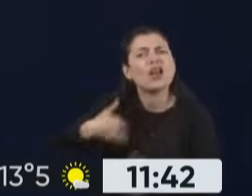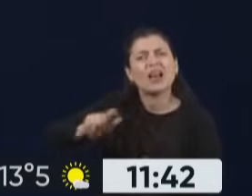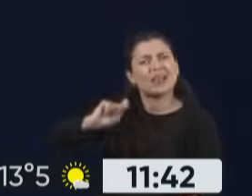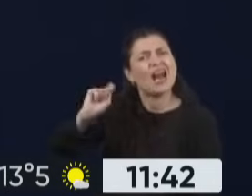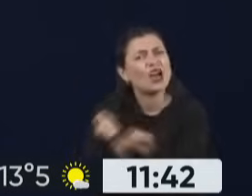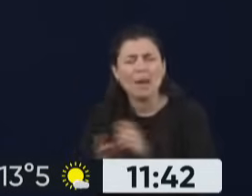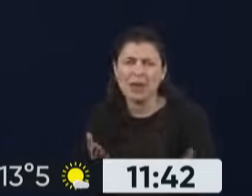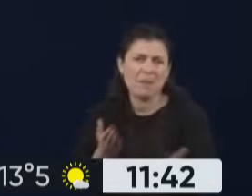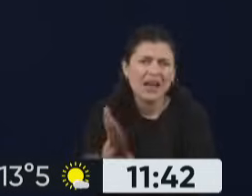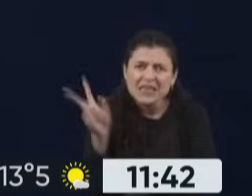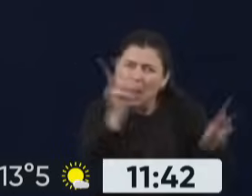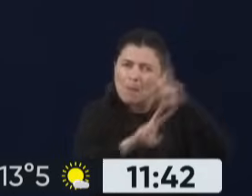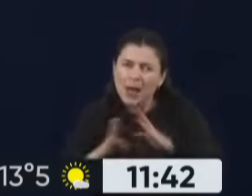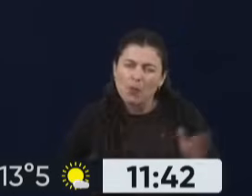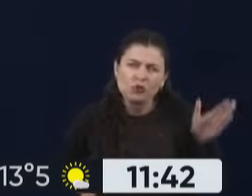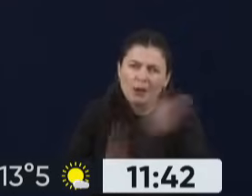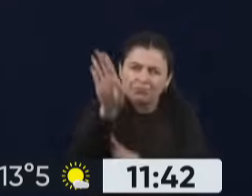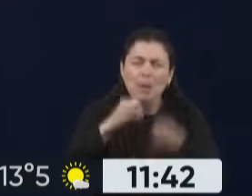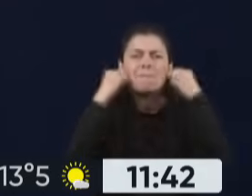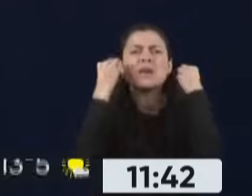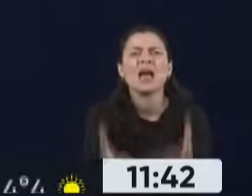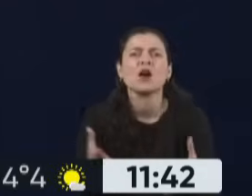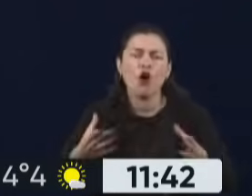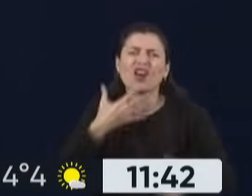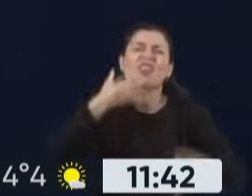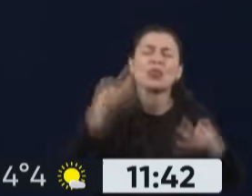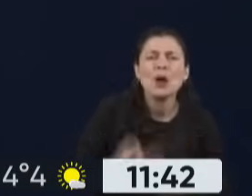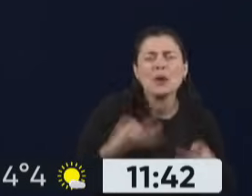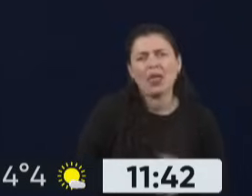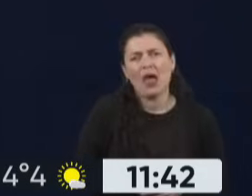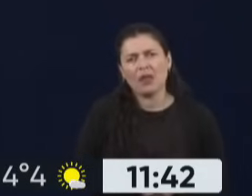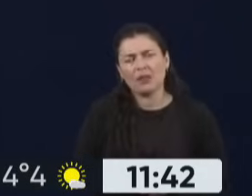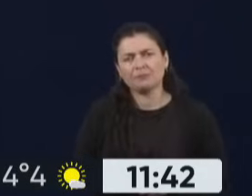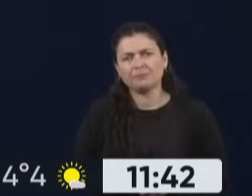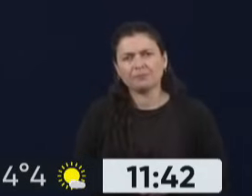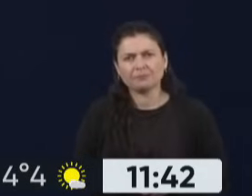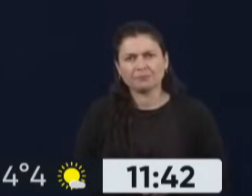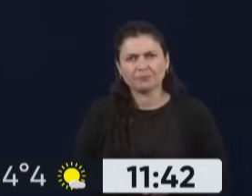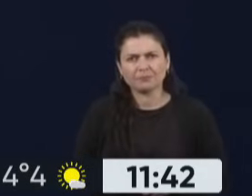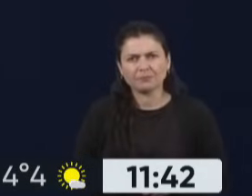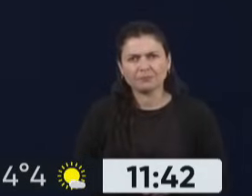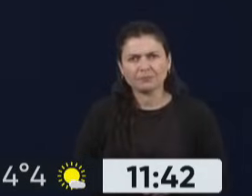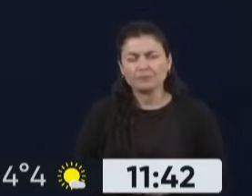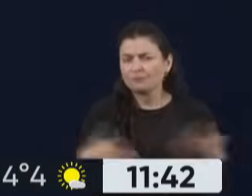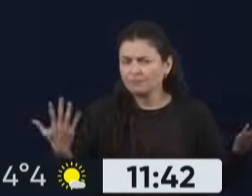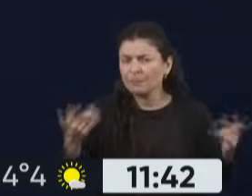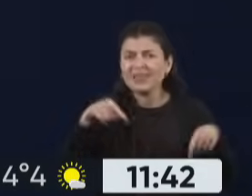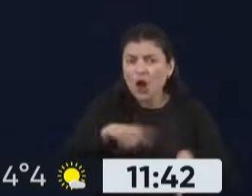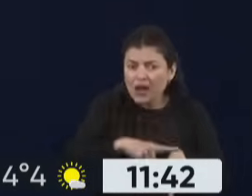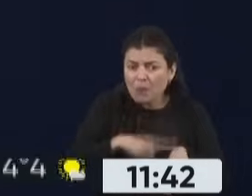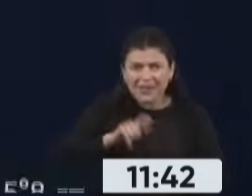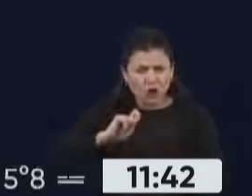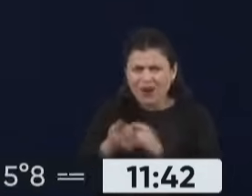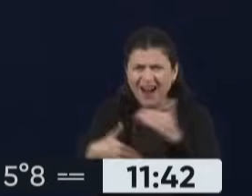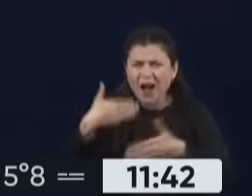forma definitiva en un verdadero sendero de crecimiento. Un paso indispensable en